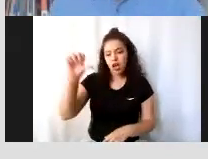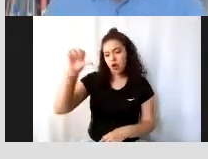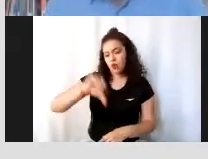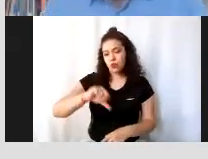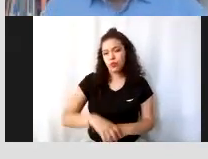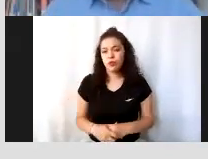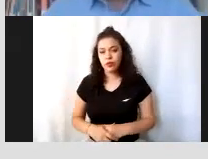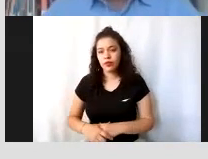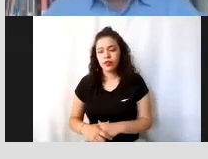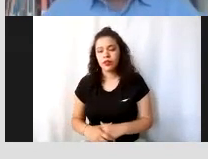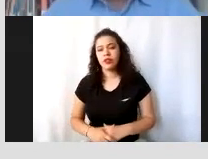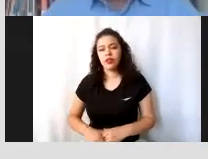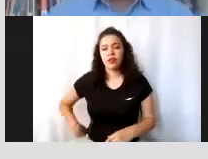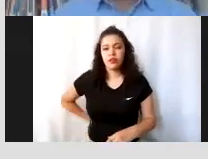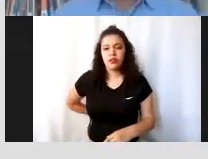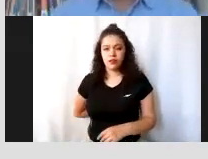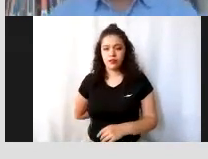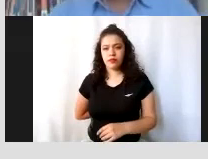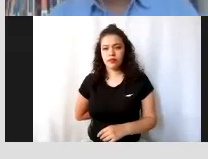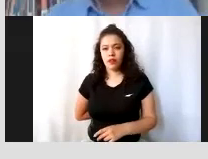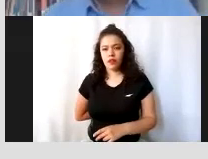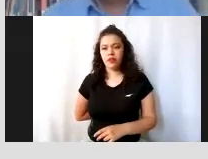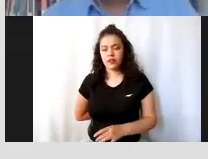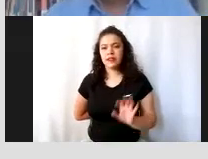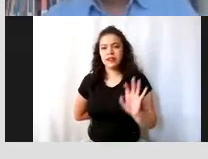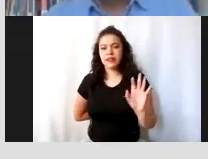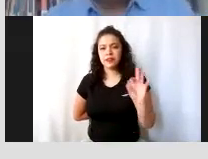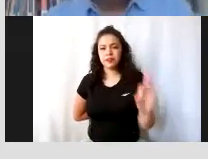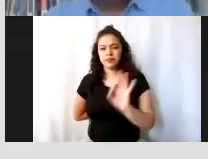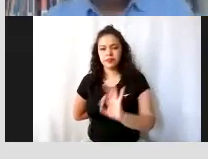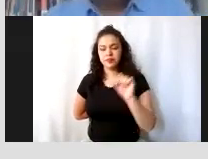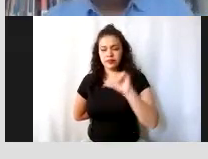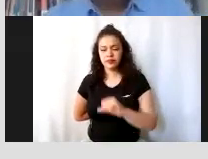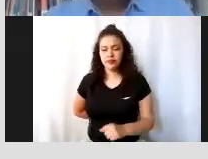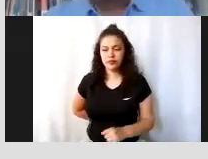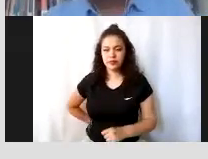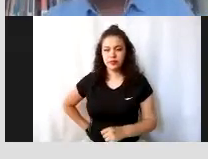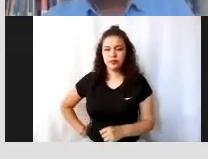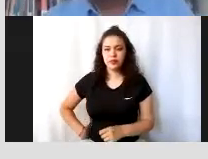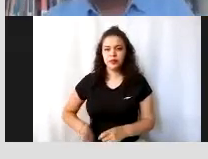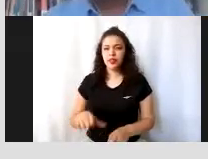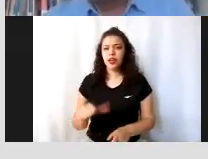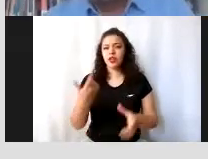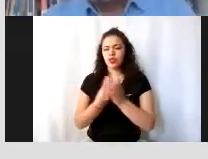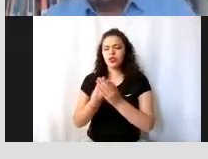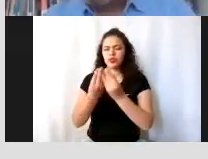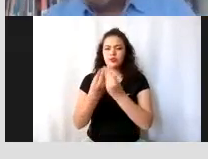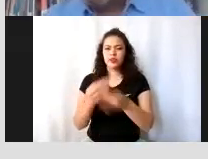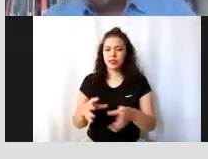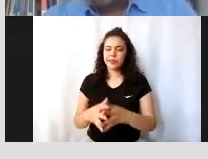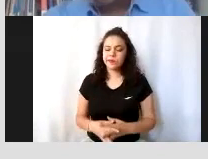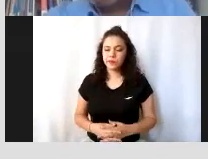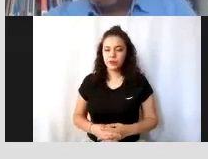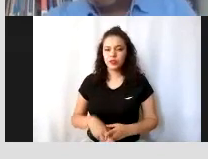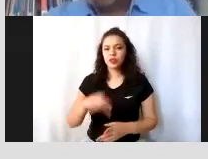sea, con fecha de hoy. Y entonces es por eso que perdí la otra. ¿Cuál es tu